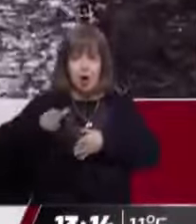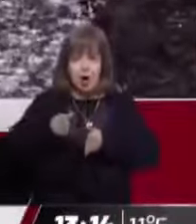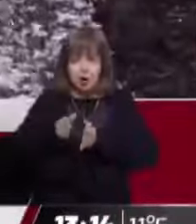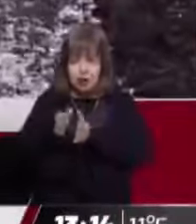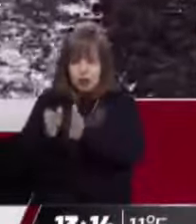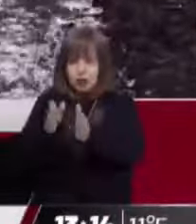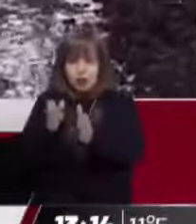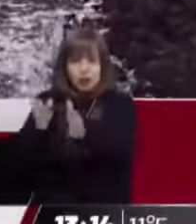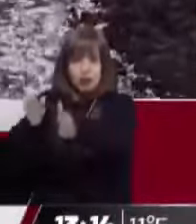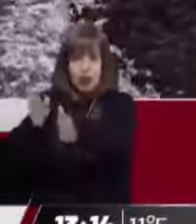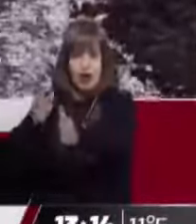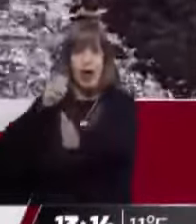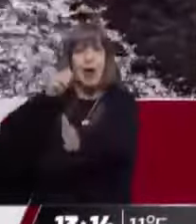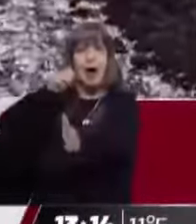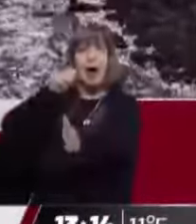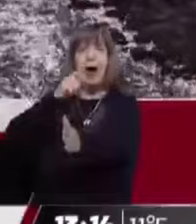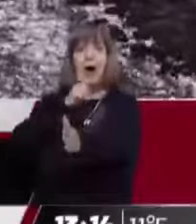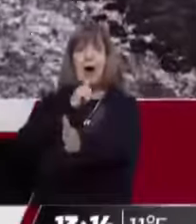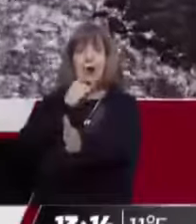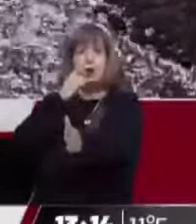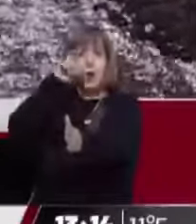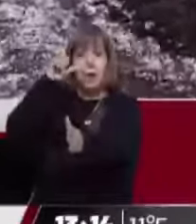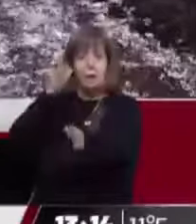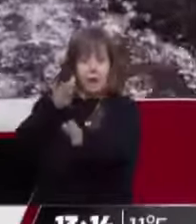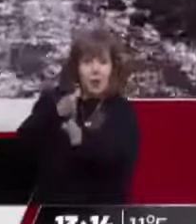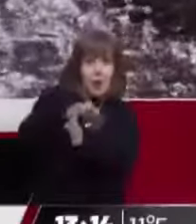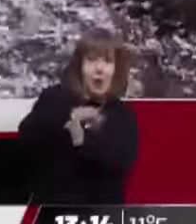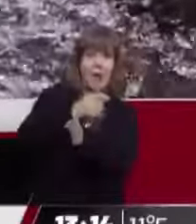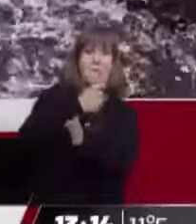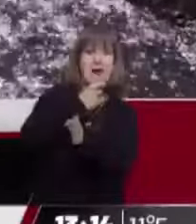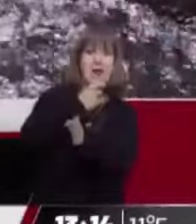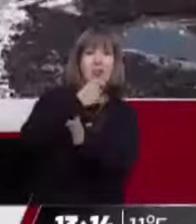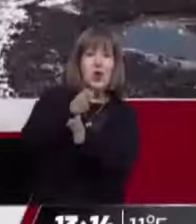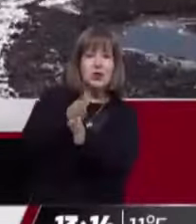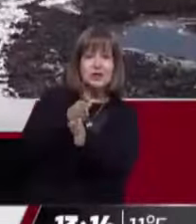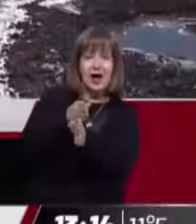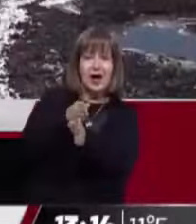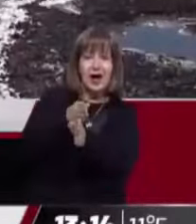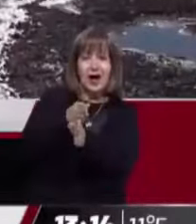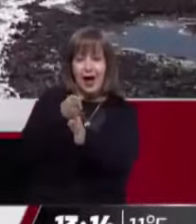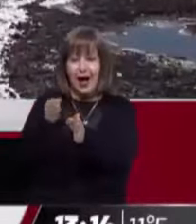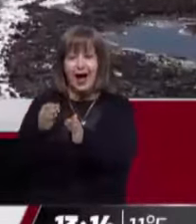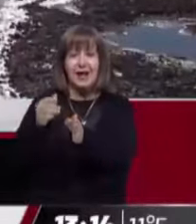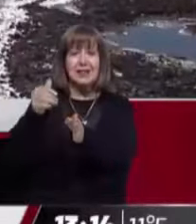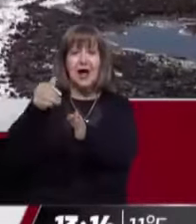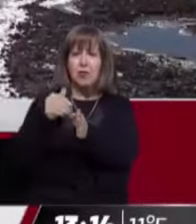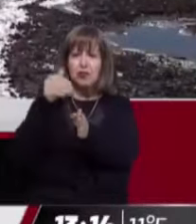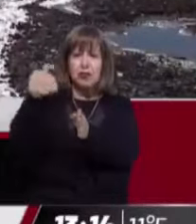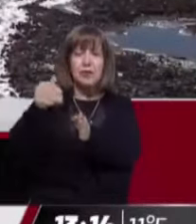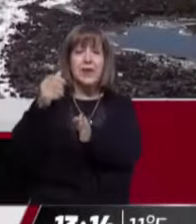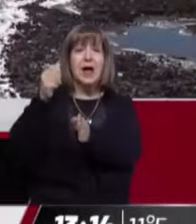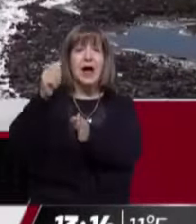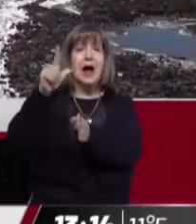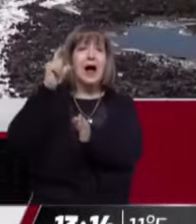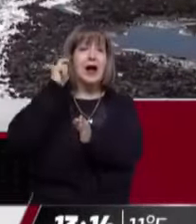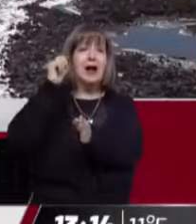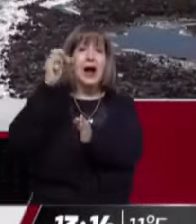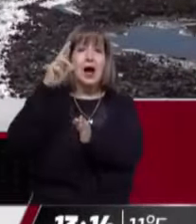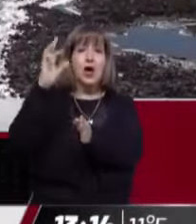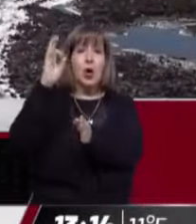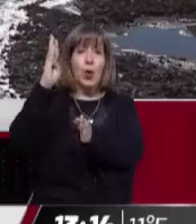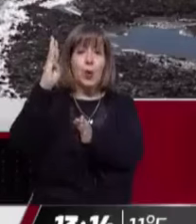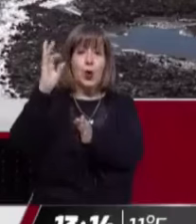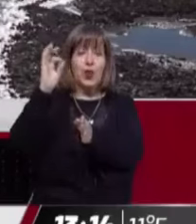del cauce del río Atuel, entre el límite con Mendoza, Puente Vinchuquero, hasta el Garrobo del Águila, que es la entrada a